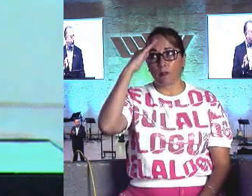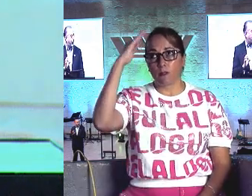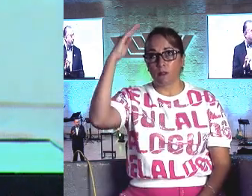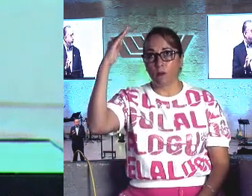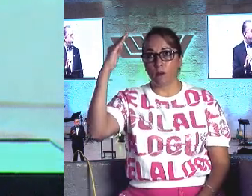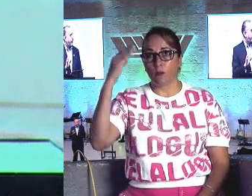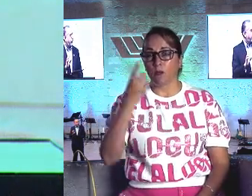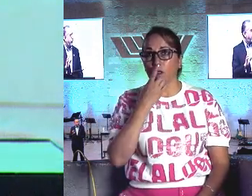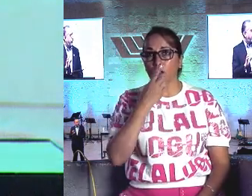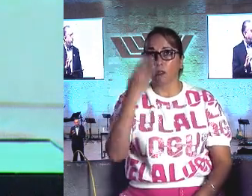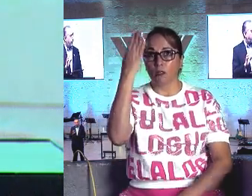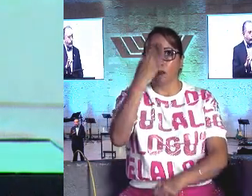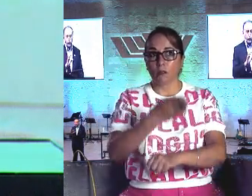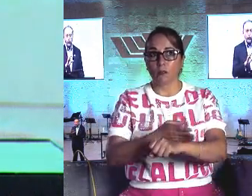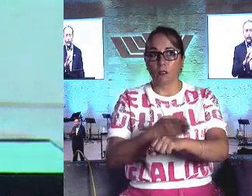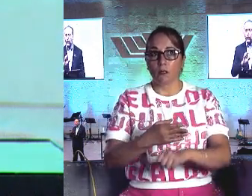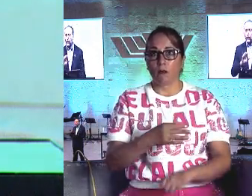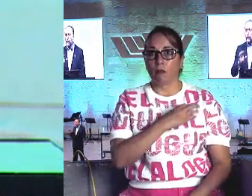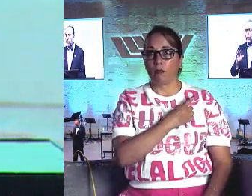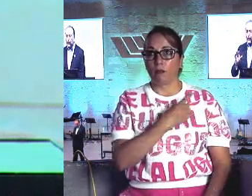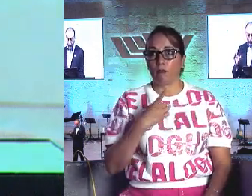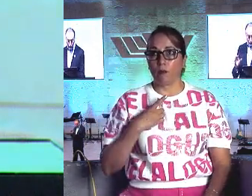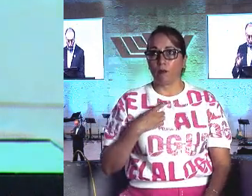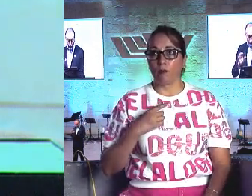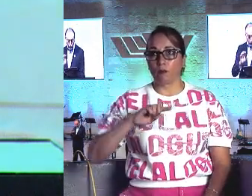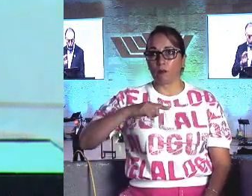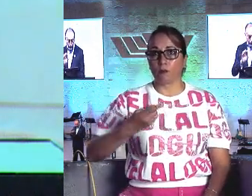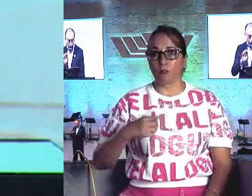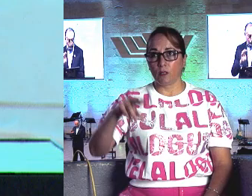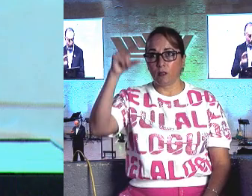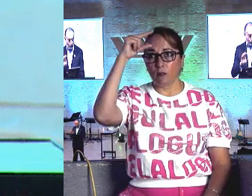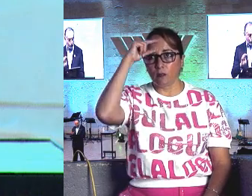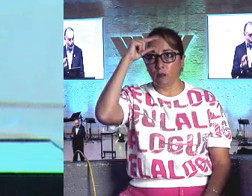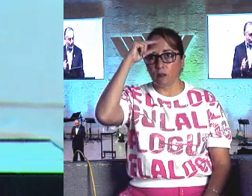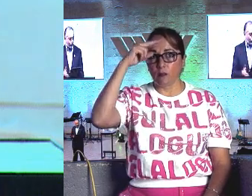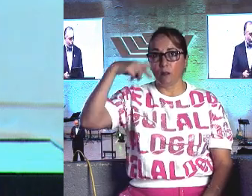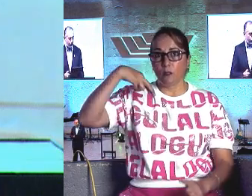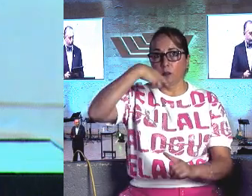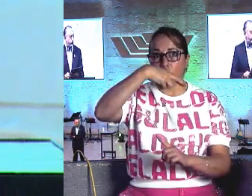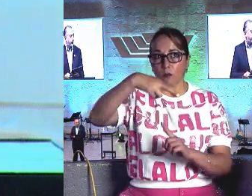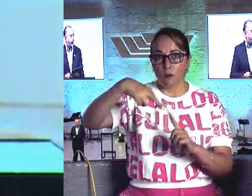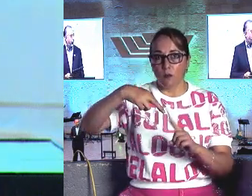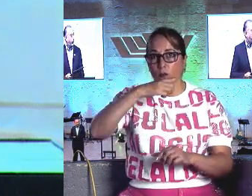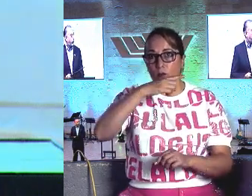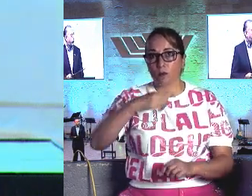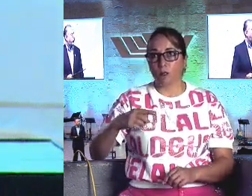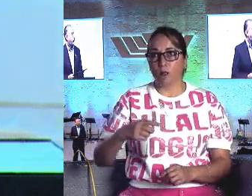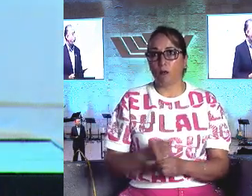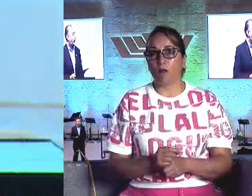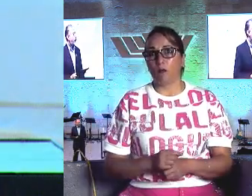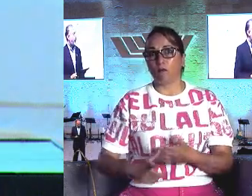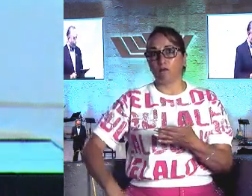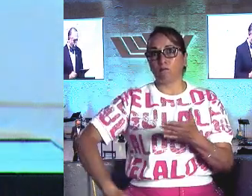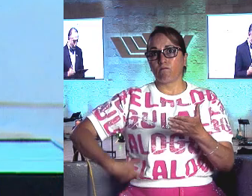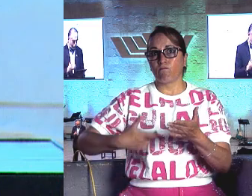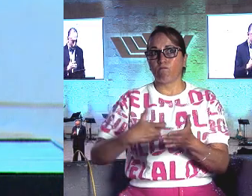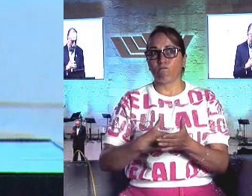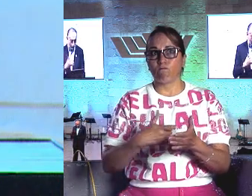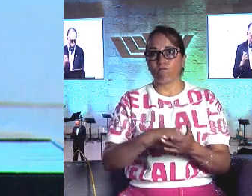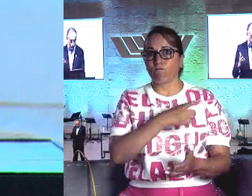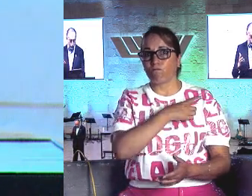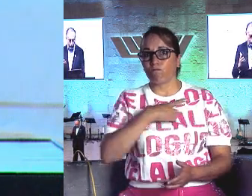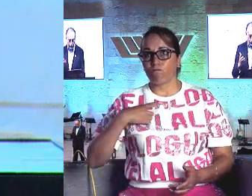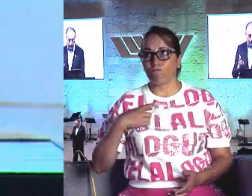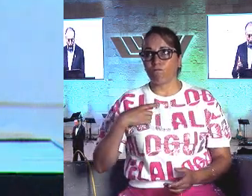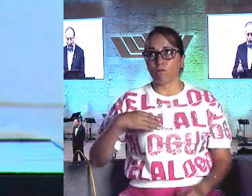ordena que tenemos que ser inteligentes para no vivir rodeados de deudas. Por eso, dentro de las bendiciones que el Señor